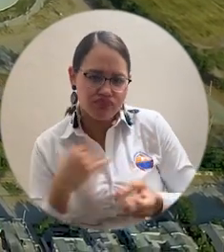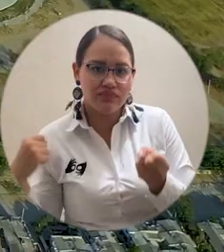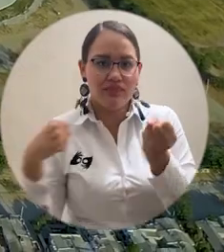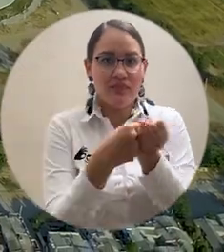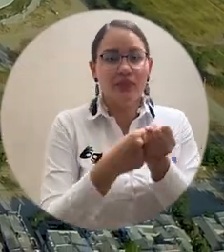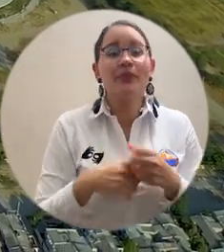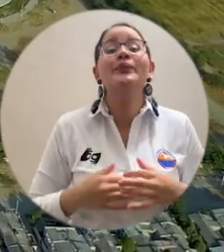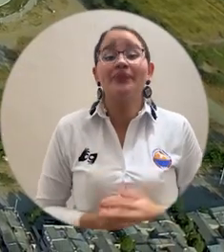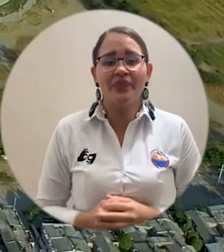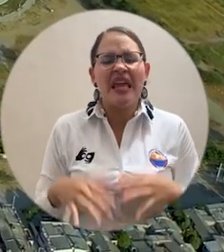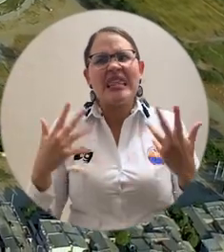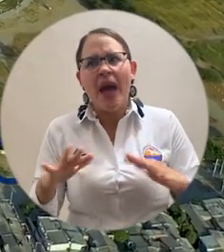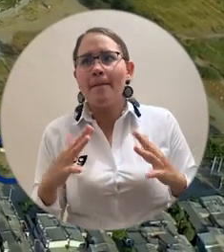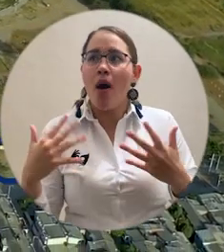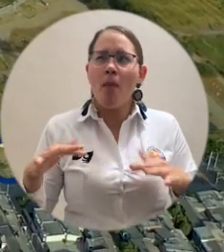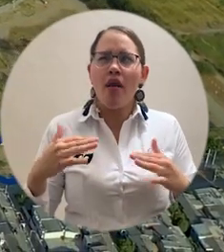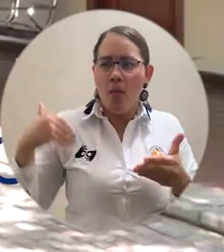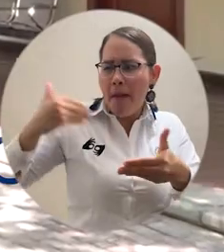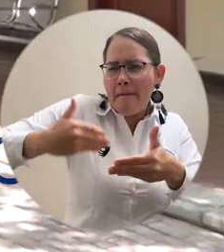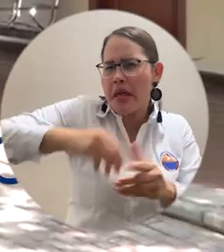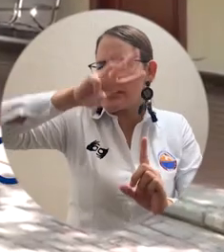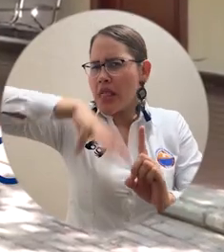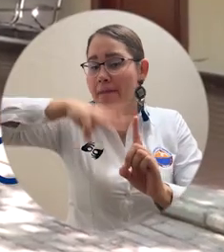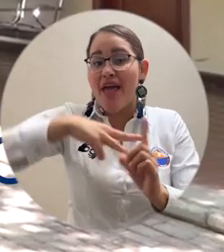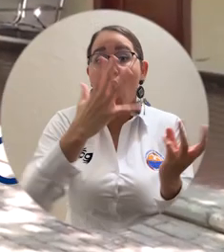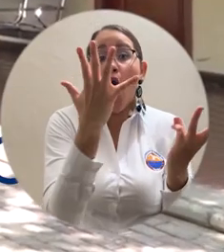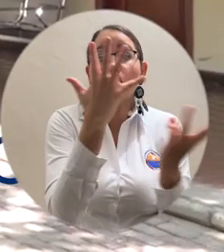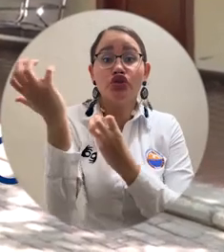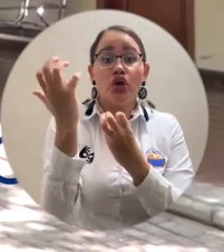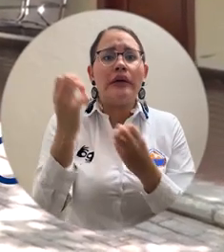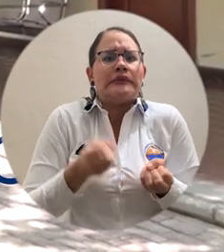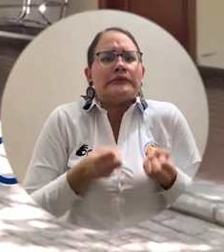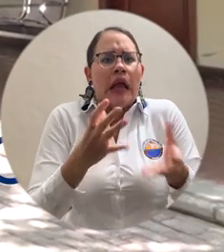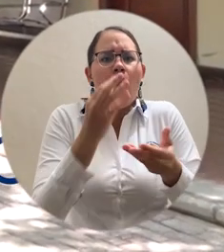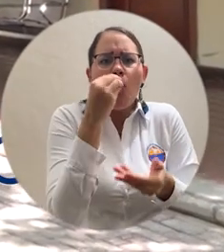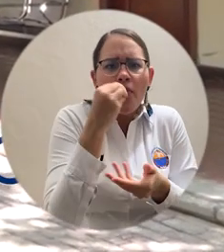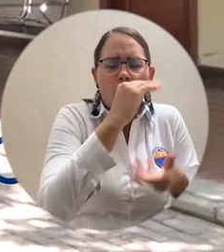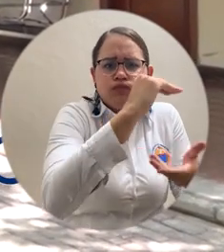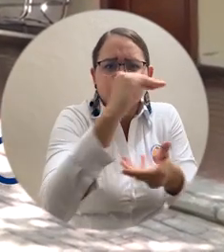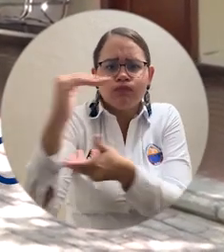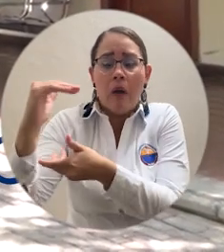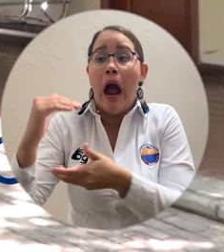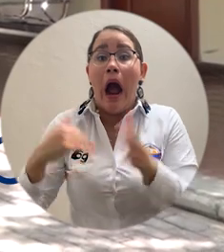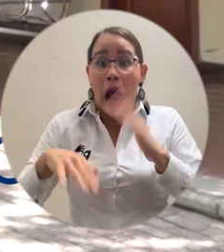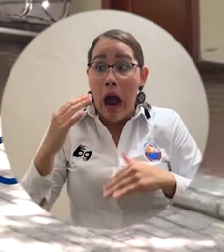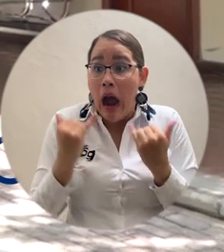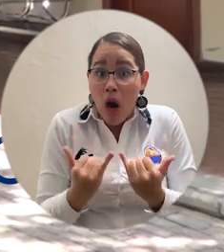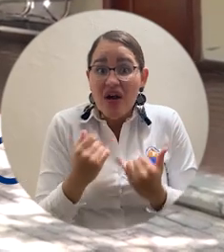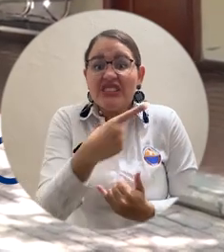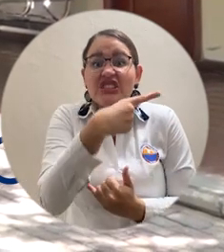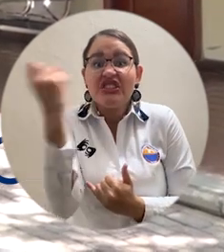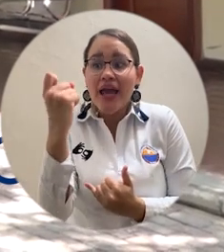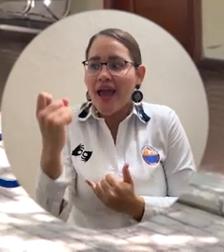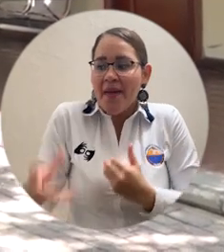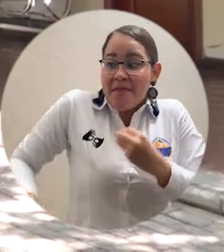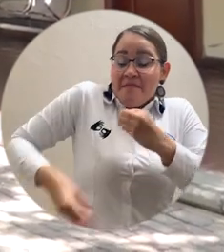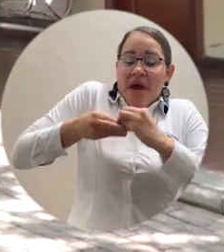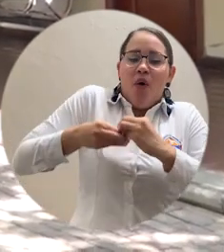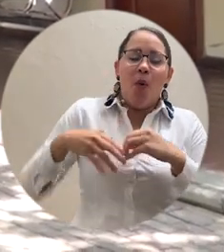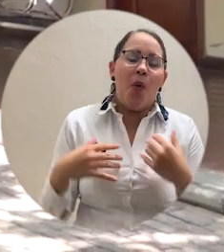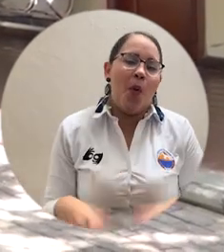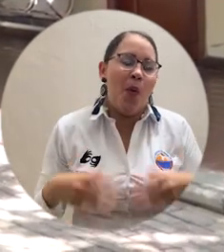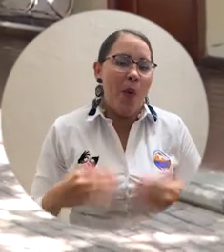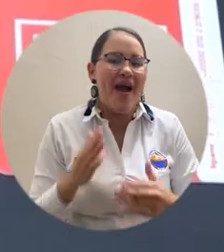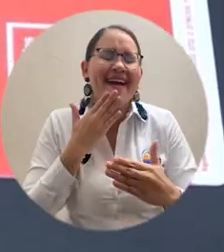entregado cerca de 800 mercados, entonces son 100 más que se suman a esta importante iniciativa y agradecemos al